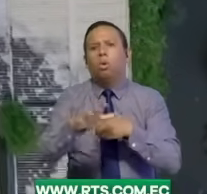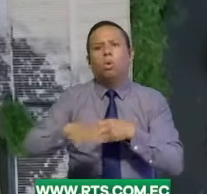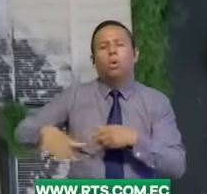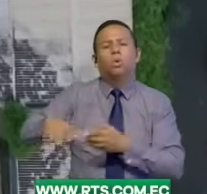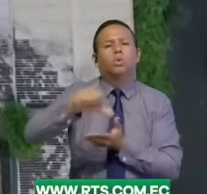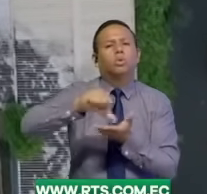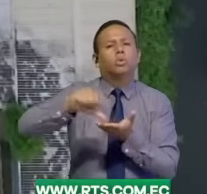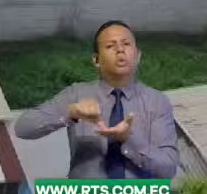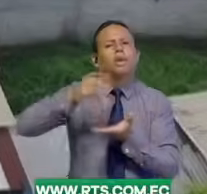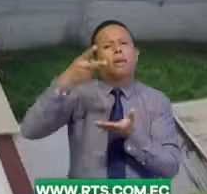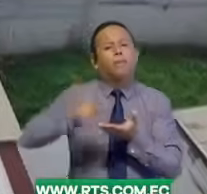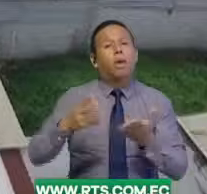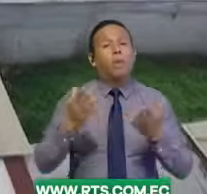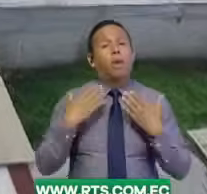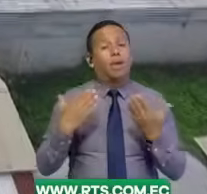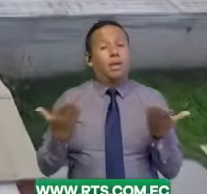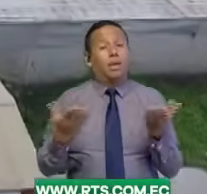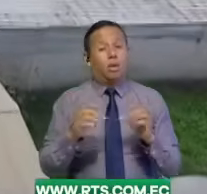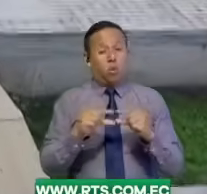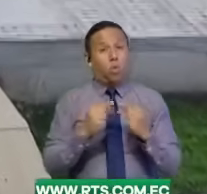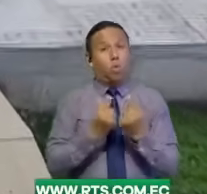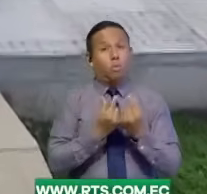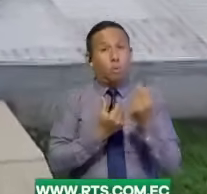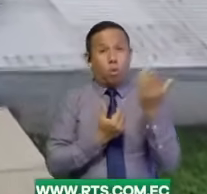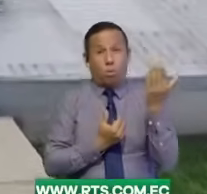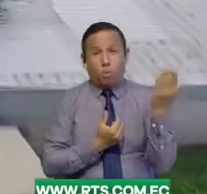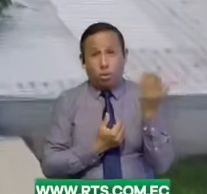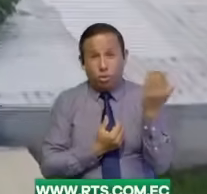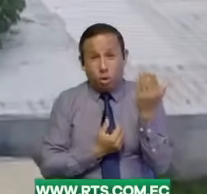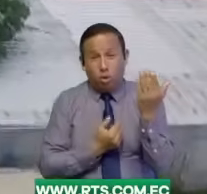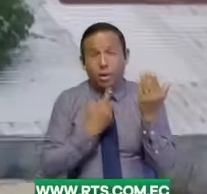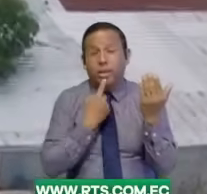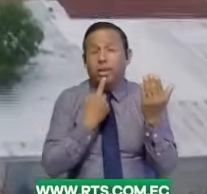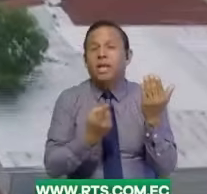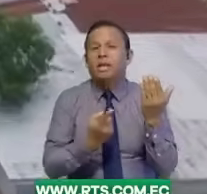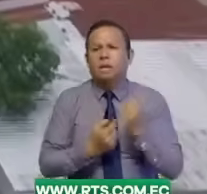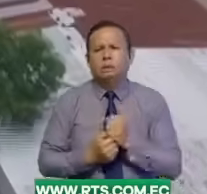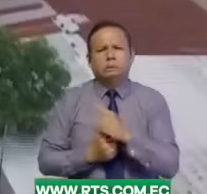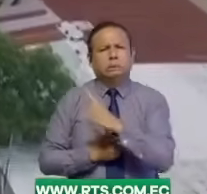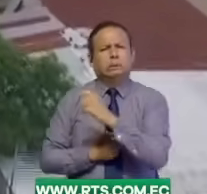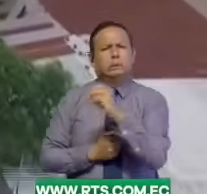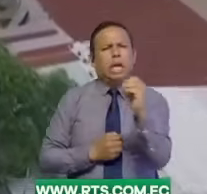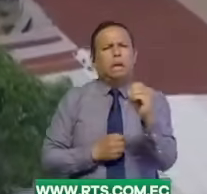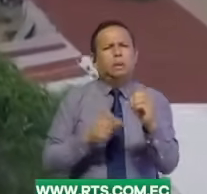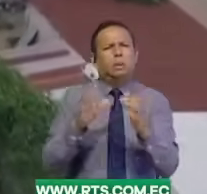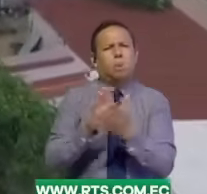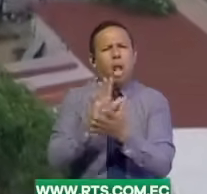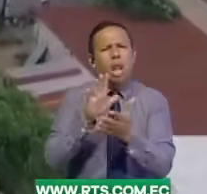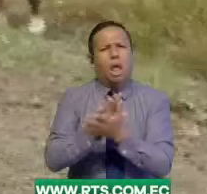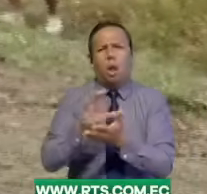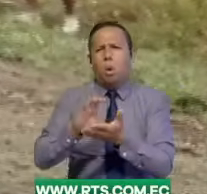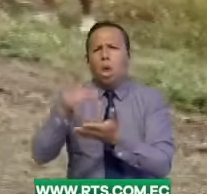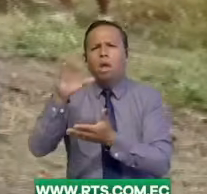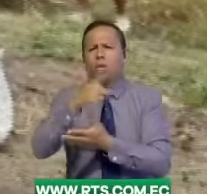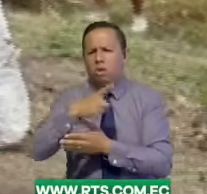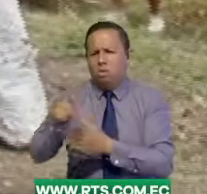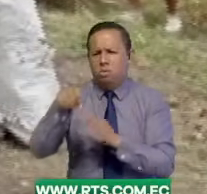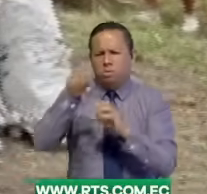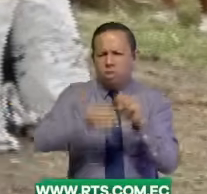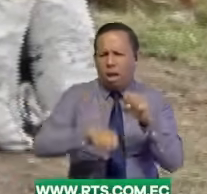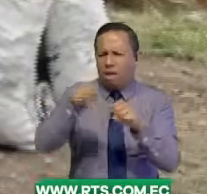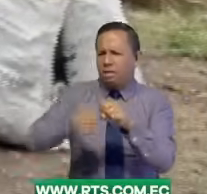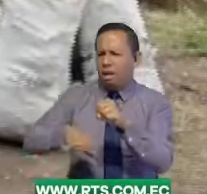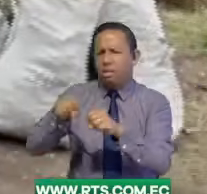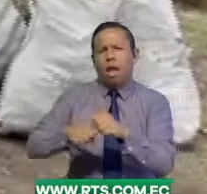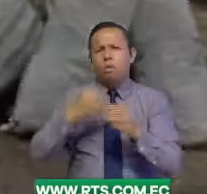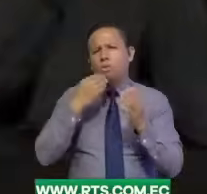Según denuncia la UNE, existen cerca de 100 instituciones educativas en malas condiciones, como Agustín Guerrero Lizarzaburo en